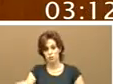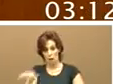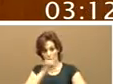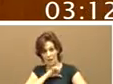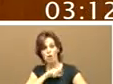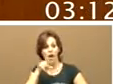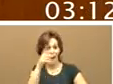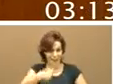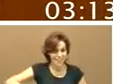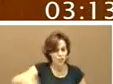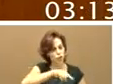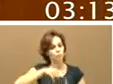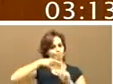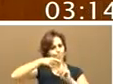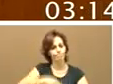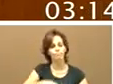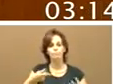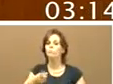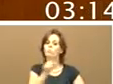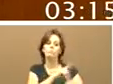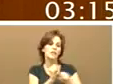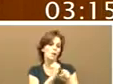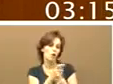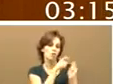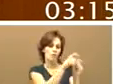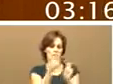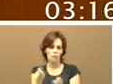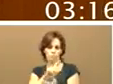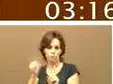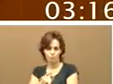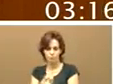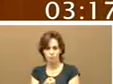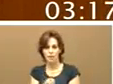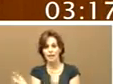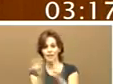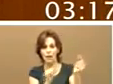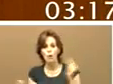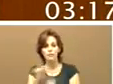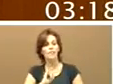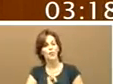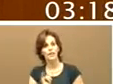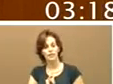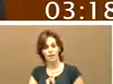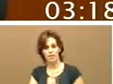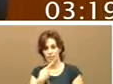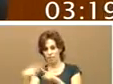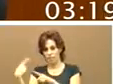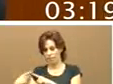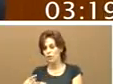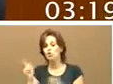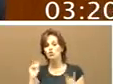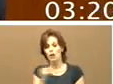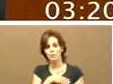821.000 catalanes. El debate identitario, lo único que busca en este momento y